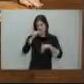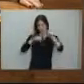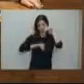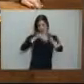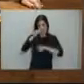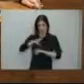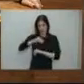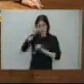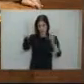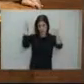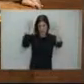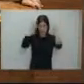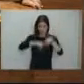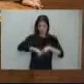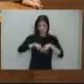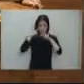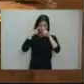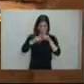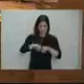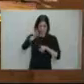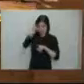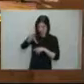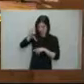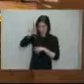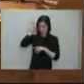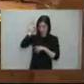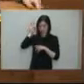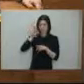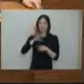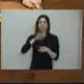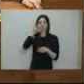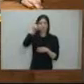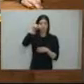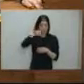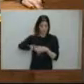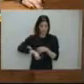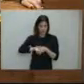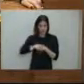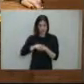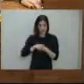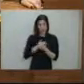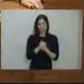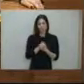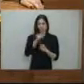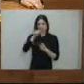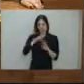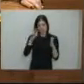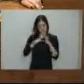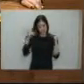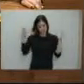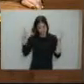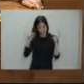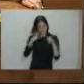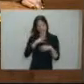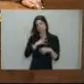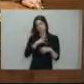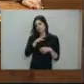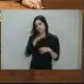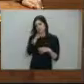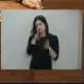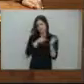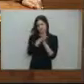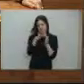suficientes para resultar elegido, hoy trasladan a esta Cámara, yo creo que un